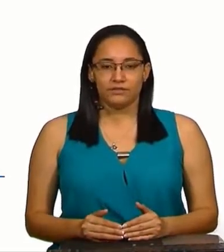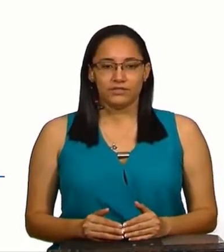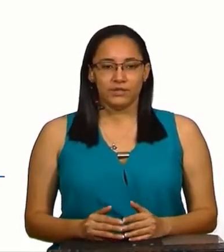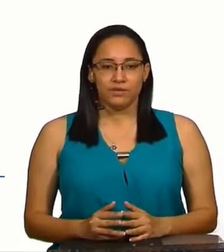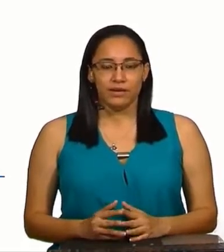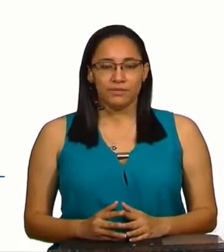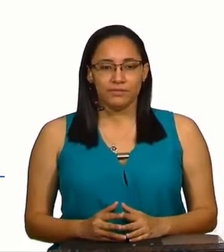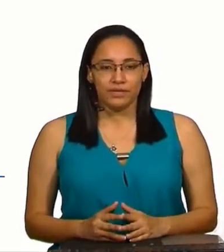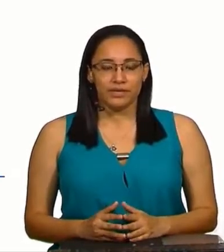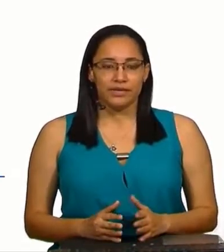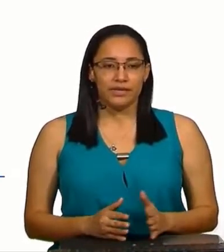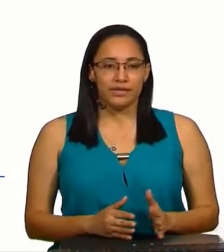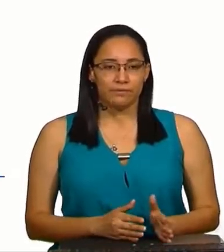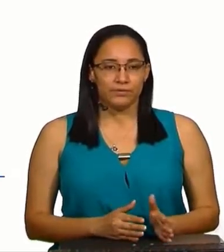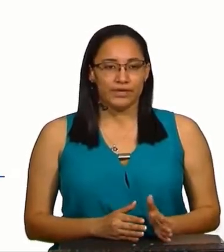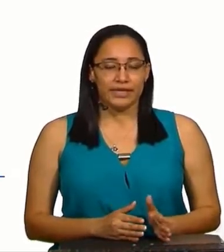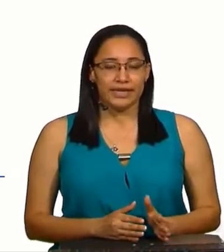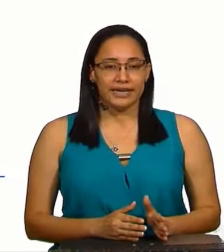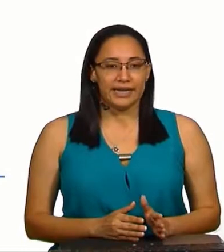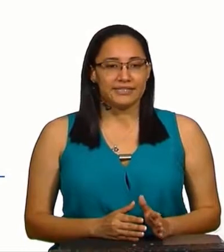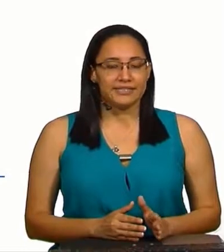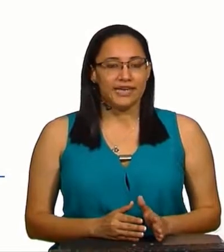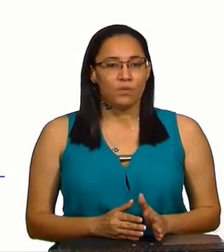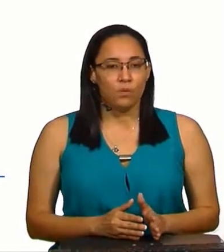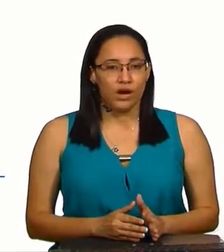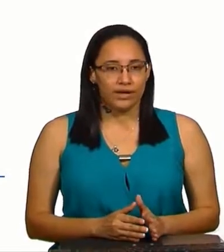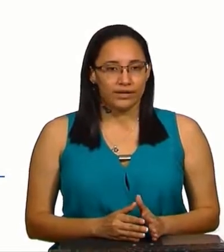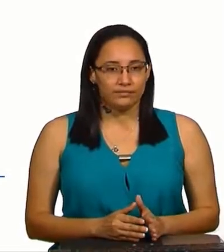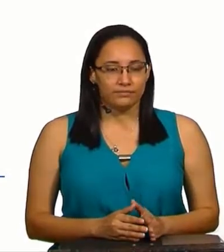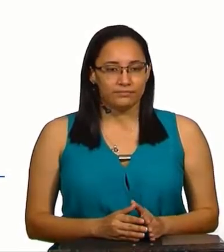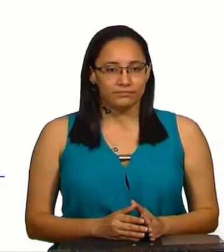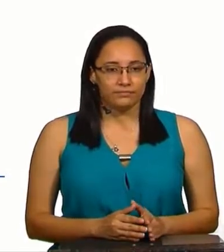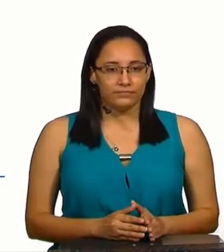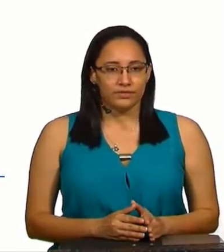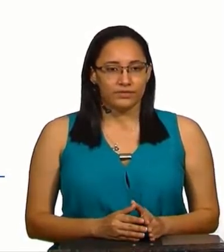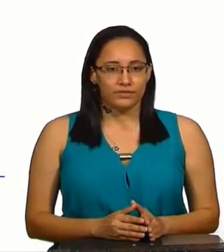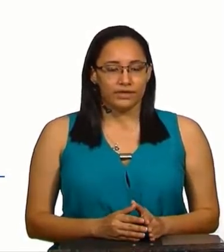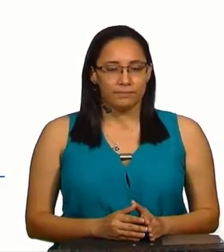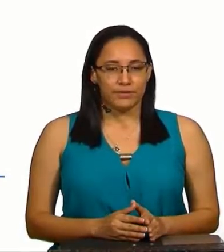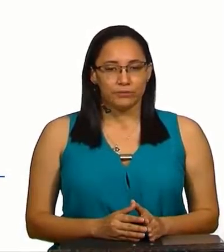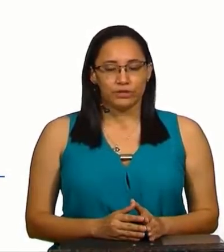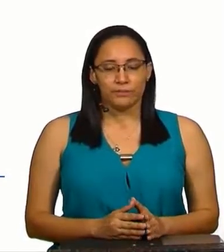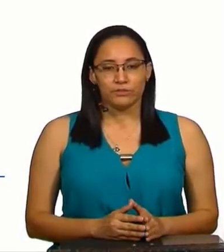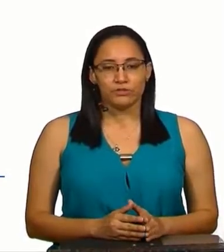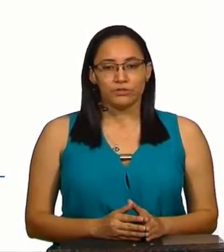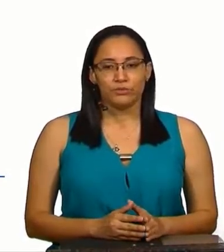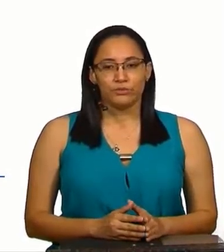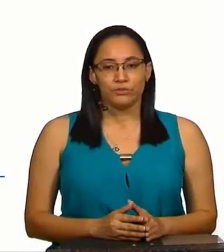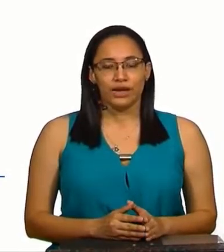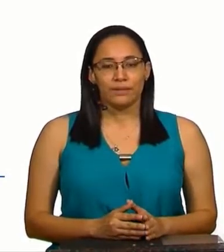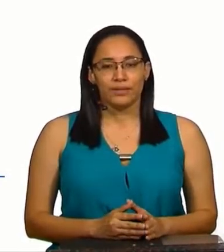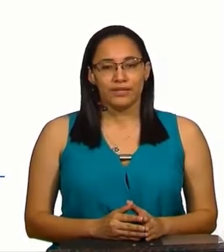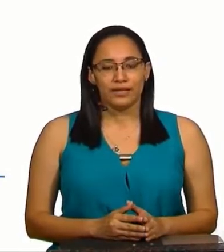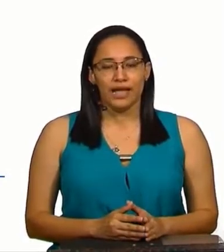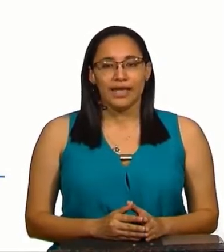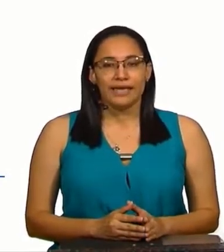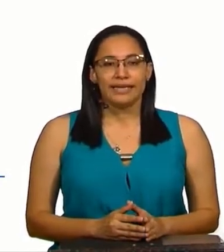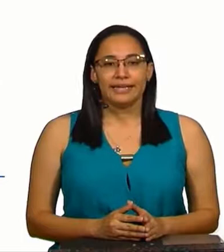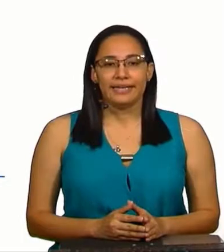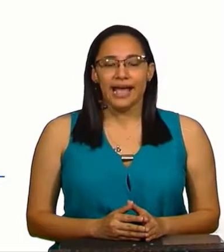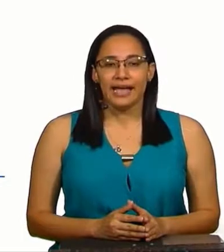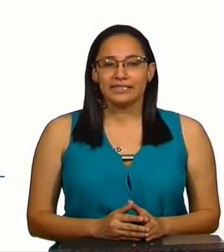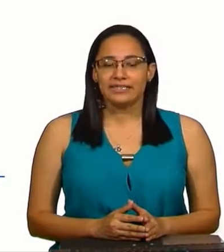negativa. Entonces tenemos la primera ejemplo ahí, can I take one? La pregunta, vamos todos juntos a